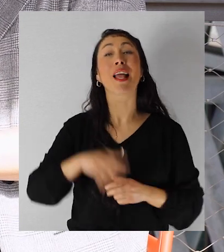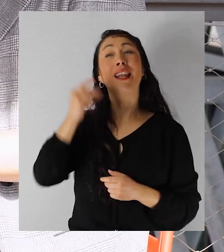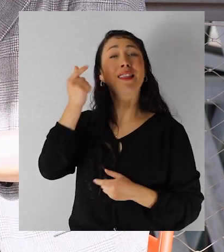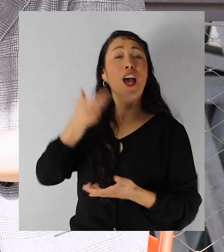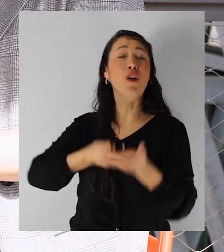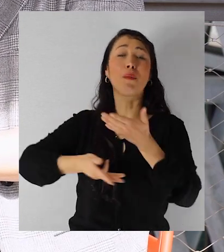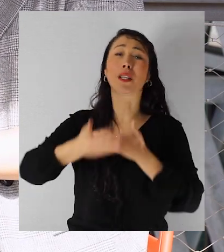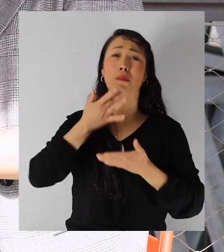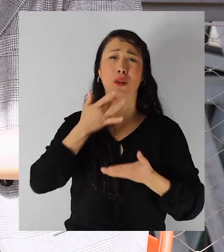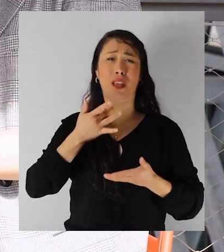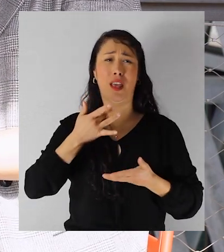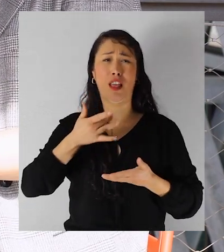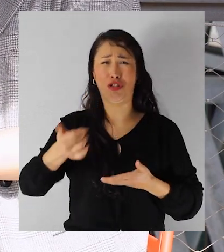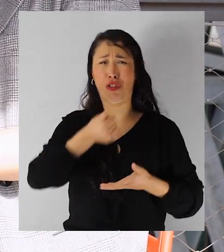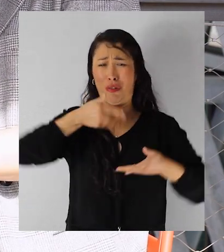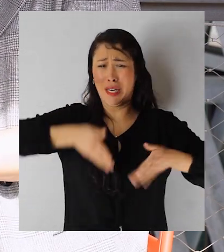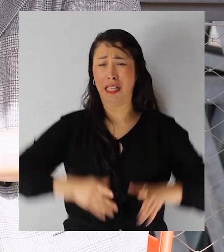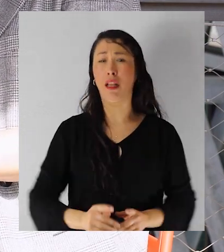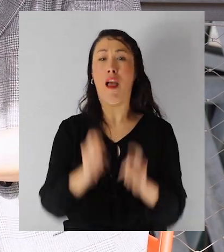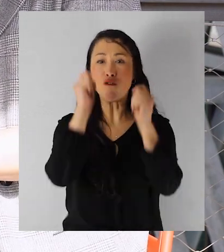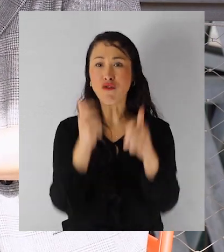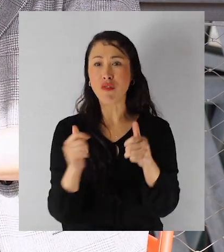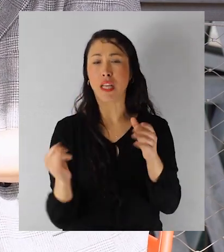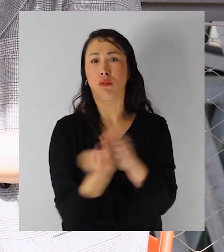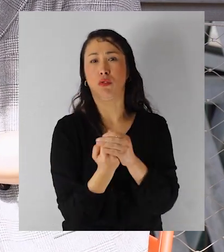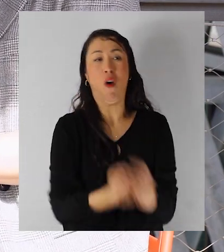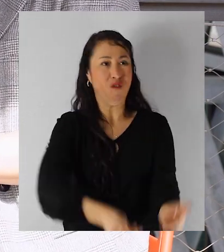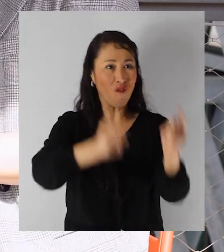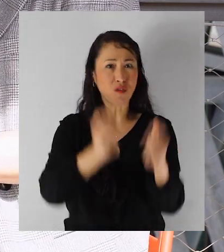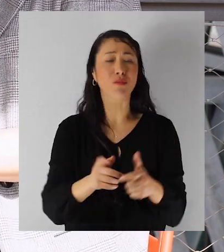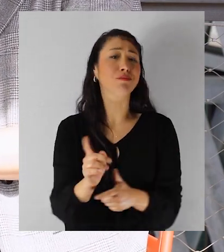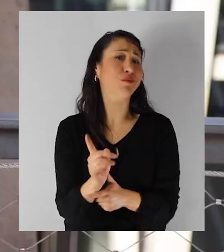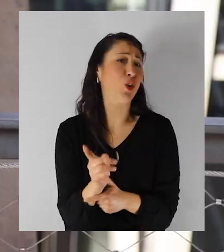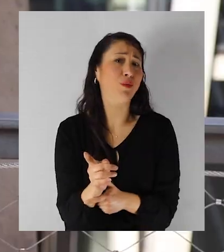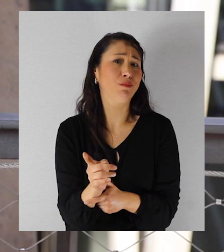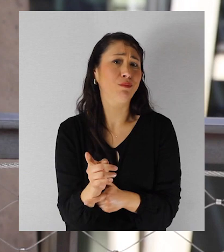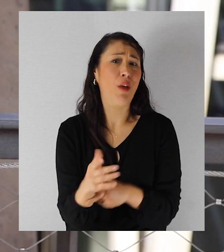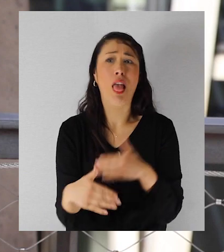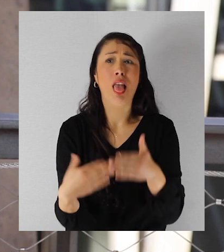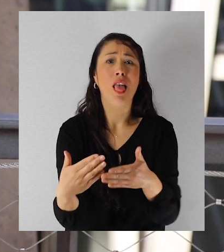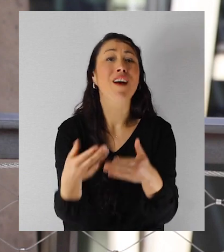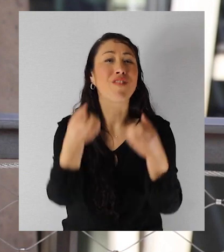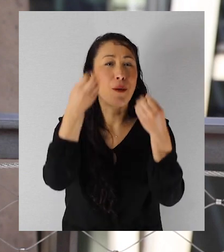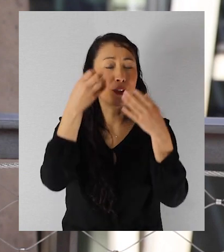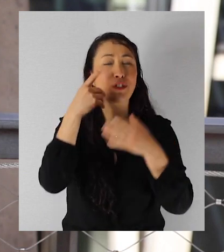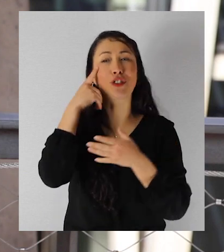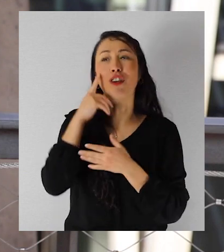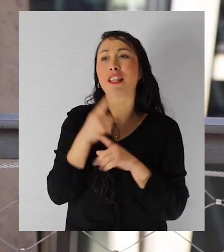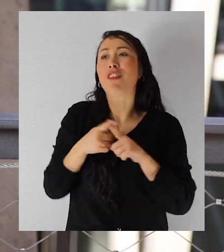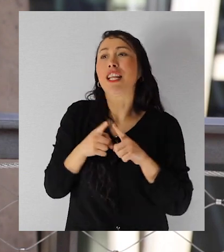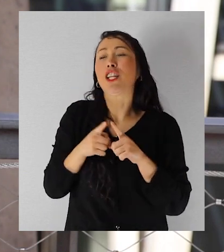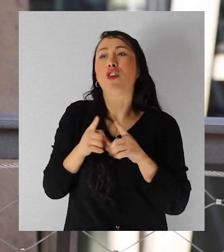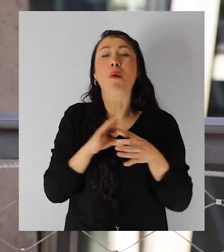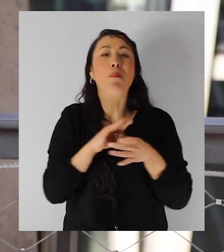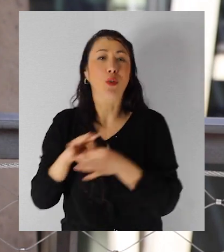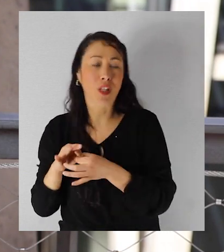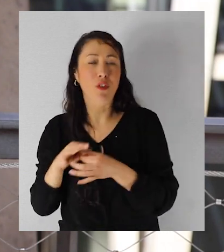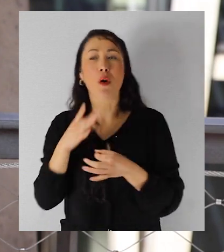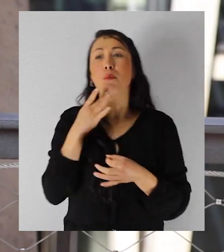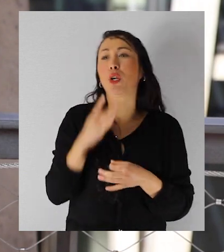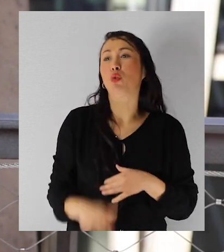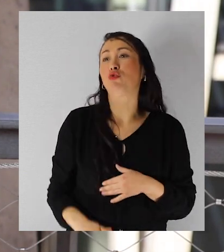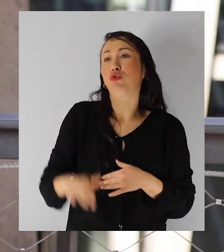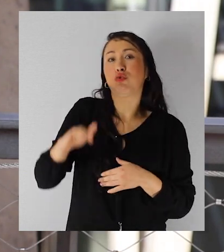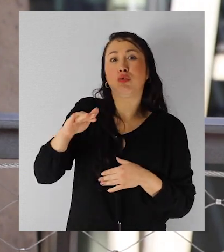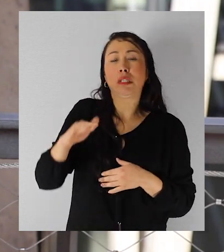nadie nace sabiendo de inclusión, nadie nace siendo un experto en el tema. Yo creo que uno llega a esto por distintos motivos,